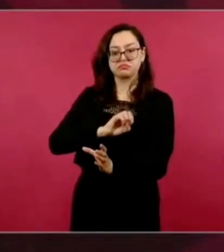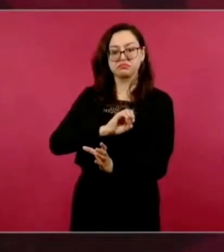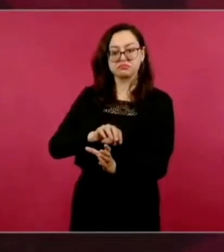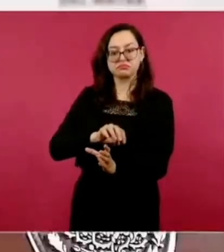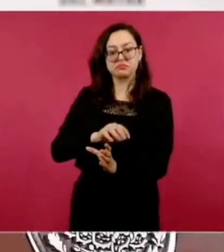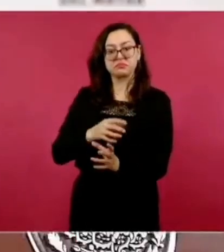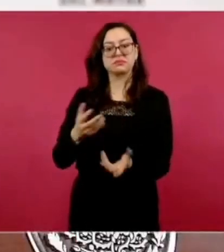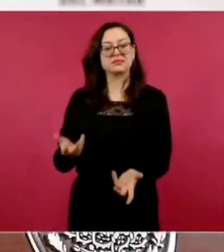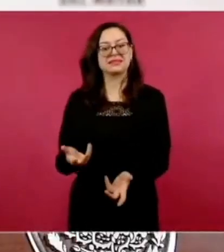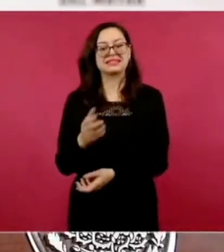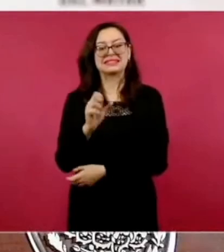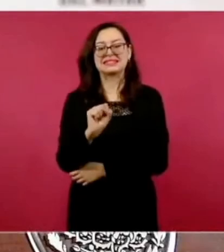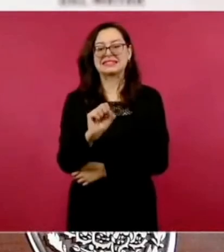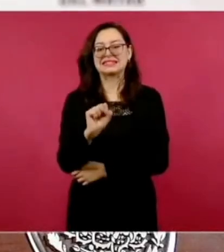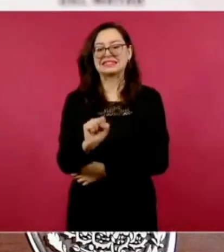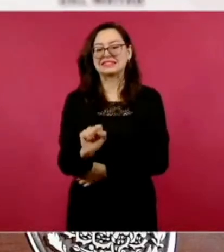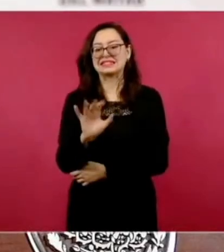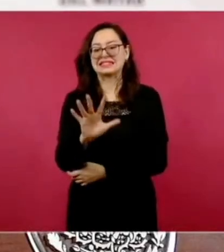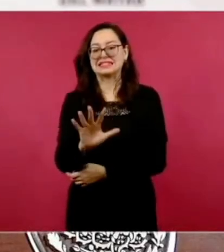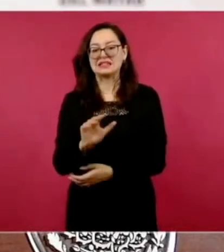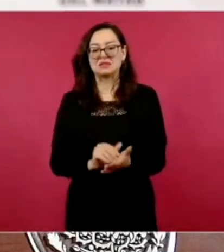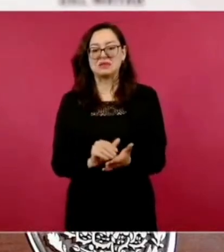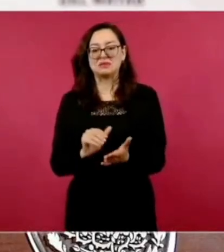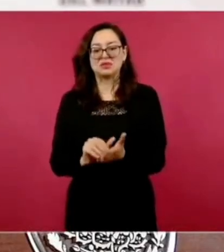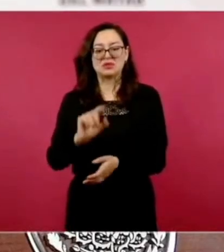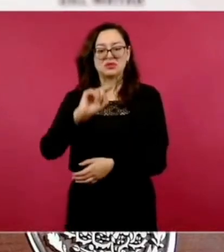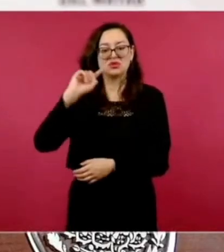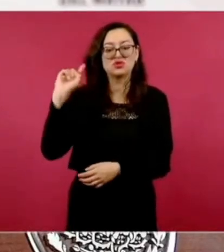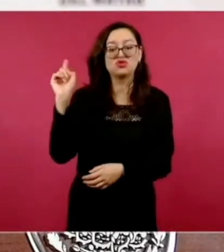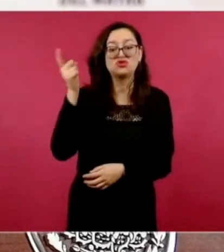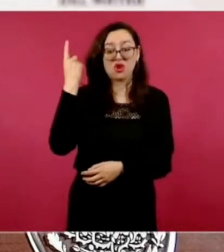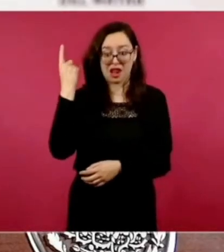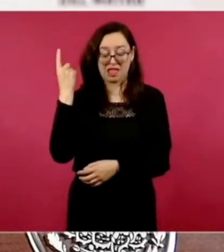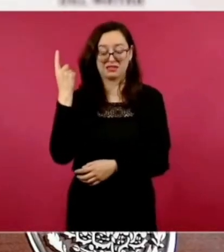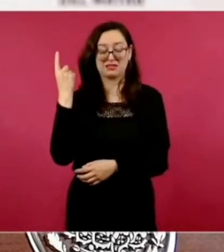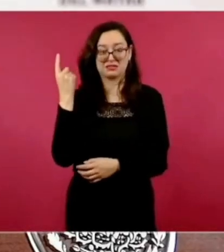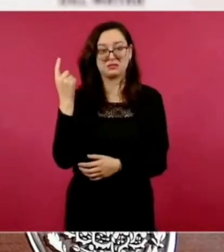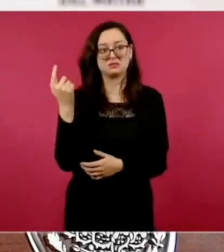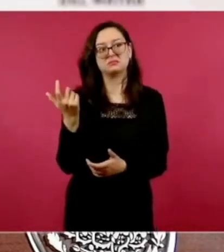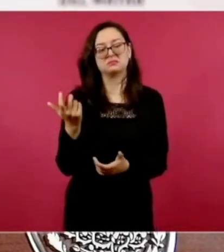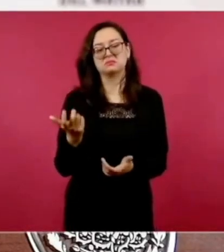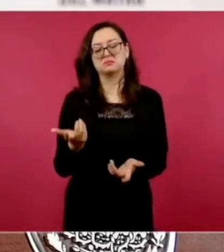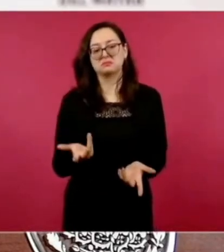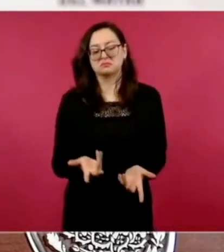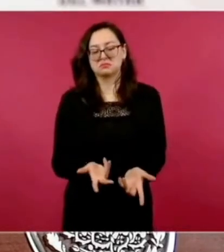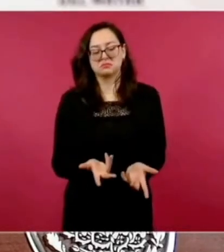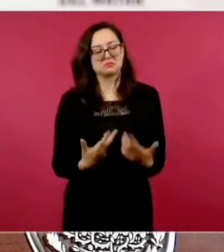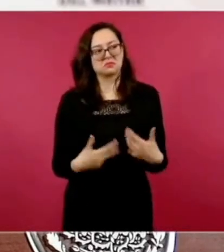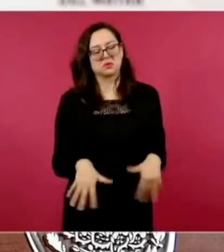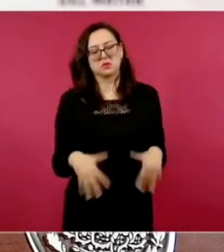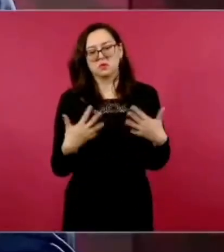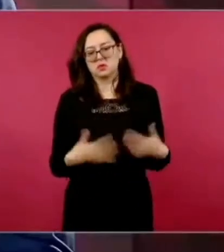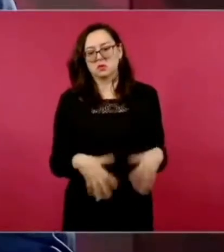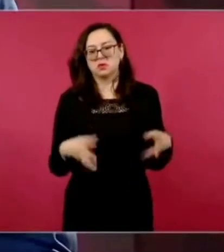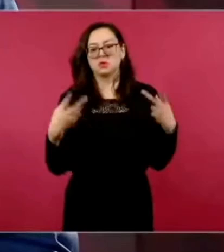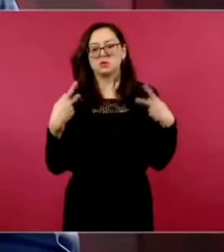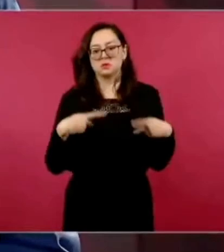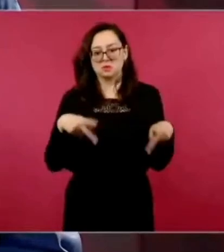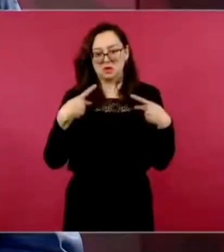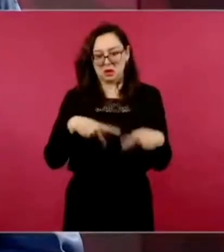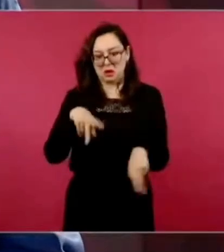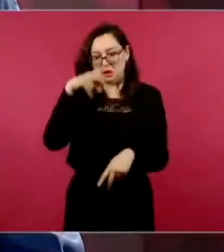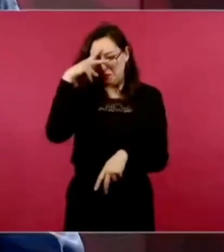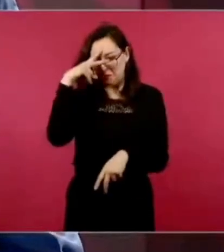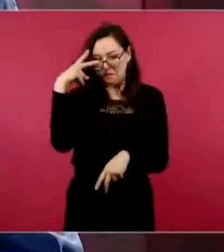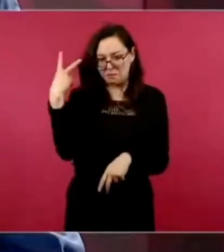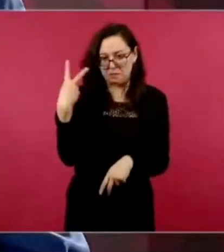alrededor de 65,000 millones de dólares de remesas, lo cual le agradecemos mucho,